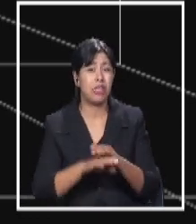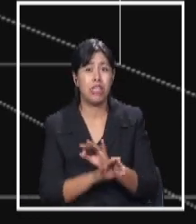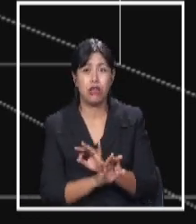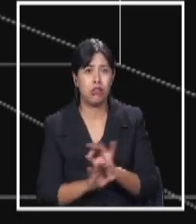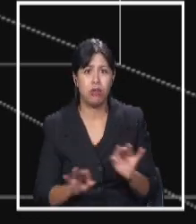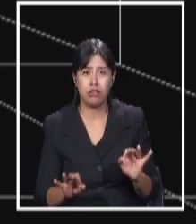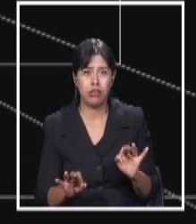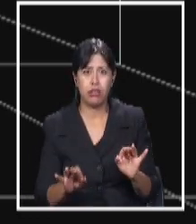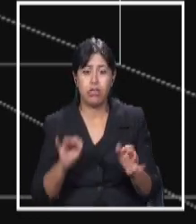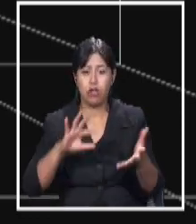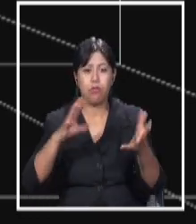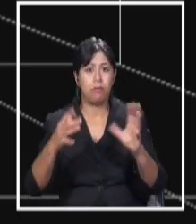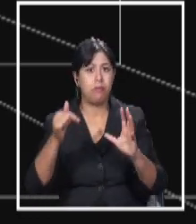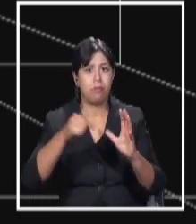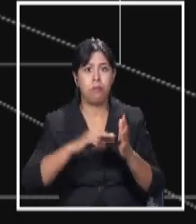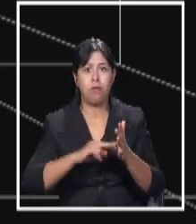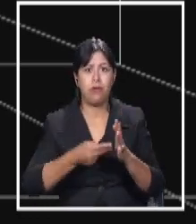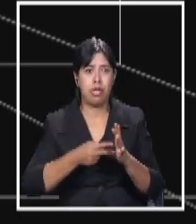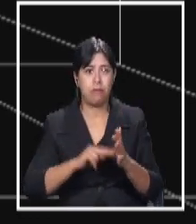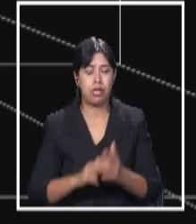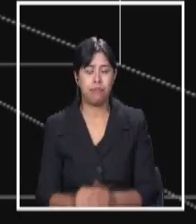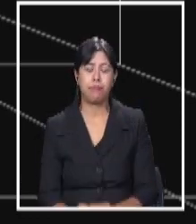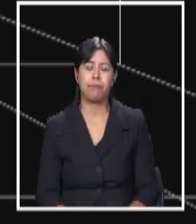todo el planeta. Esto es un problema global. ¿Sí?